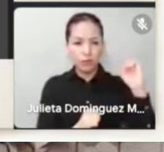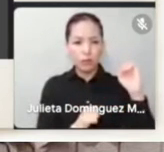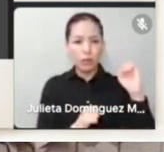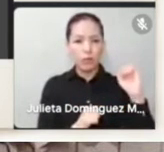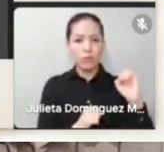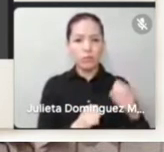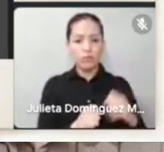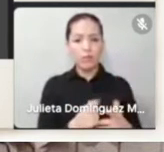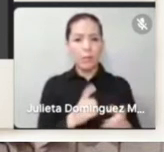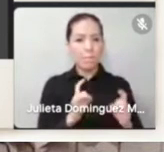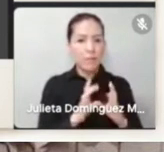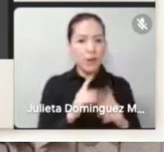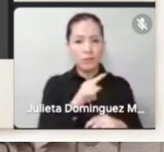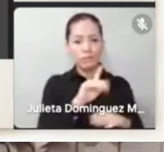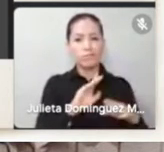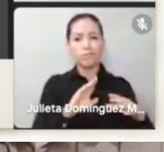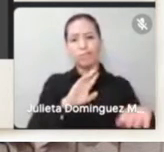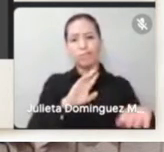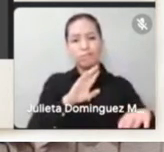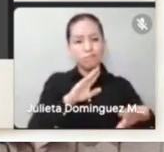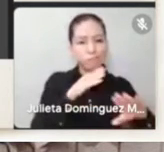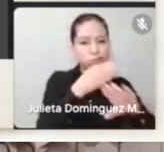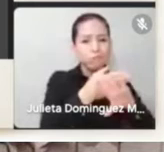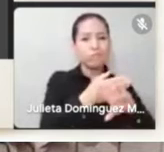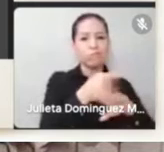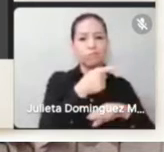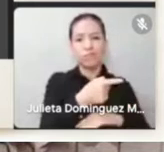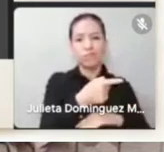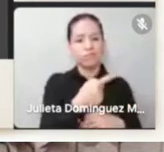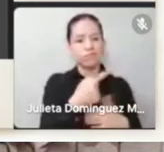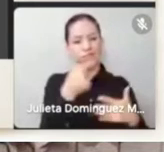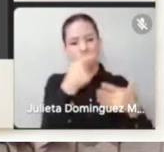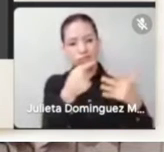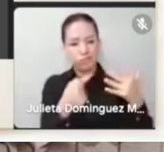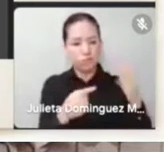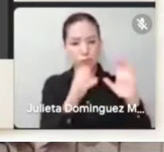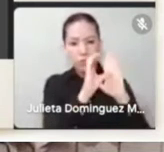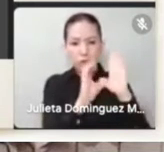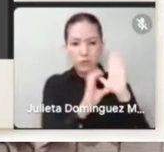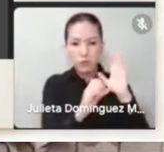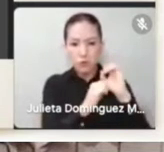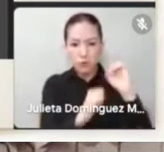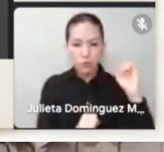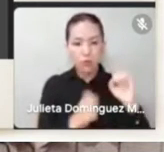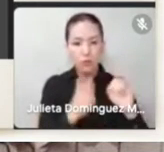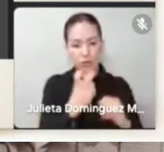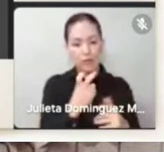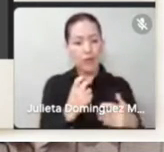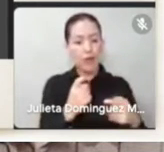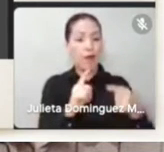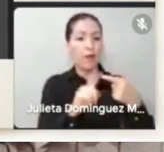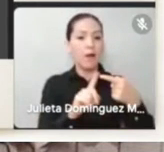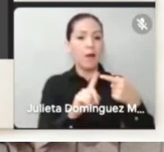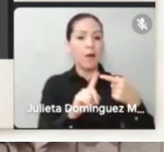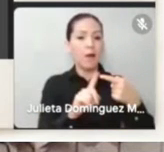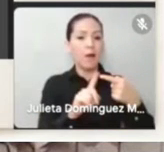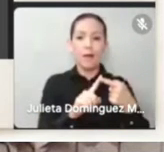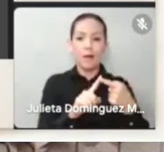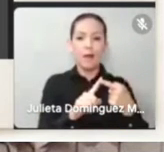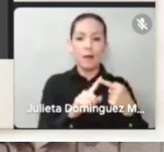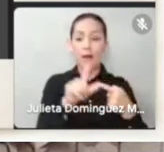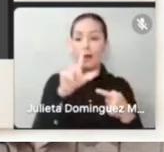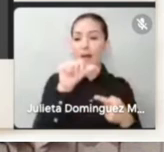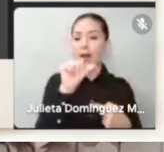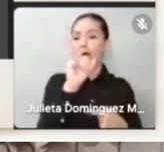elecciones por violaciones a principios constitucionales, de manera específica las relativas con la posible vulneración al principio de